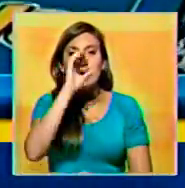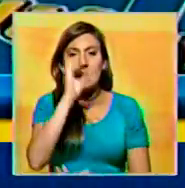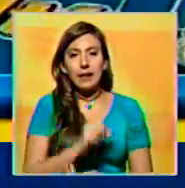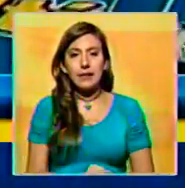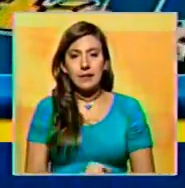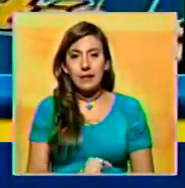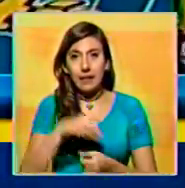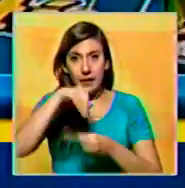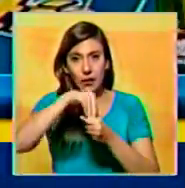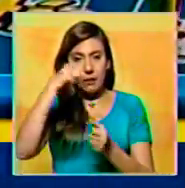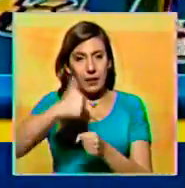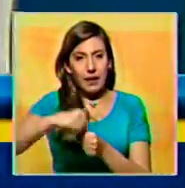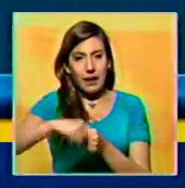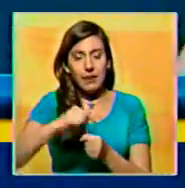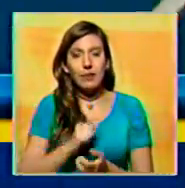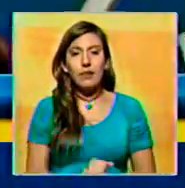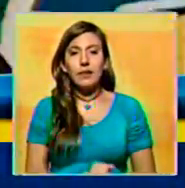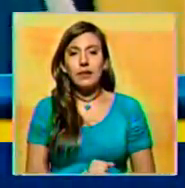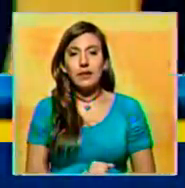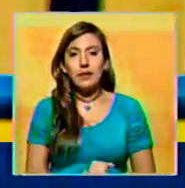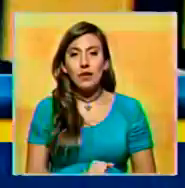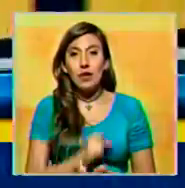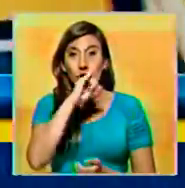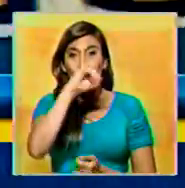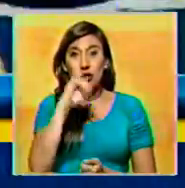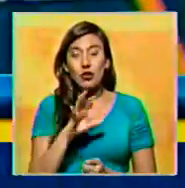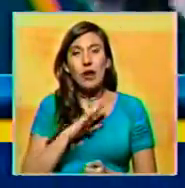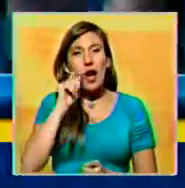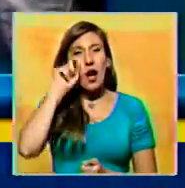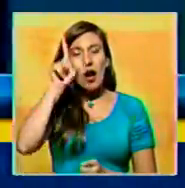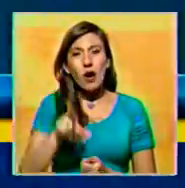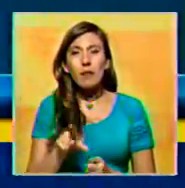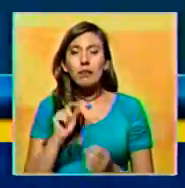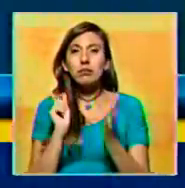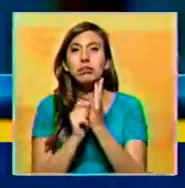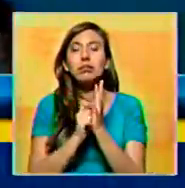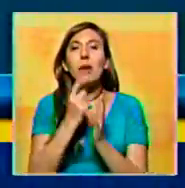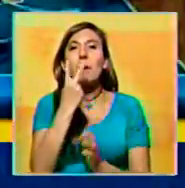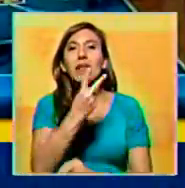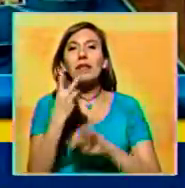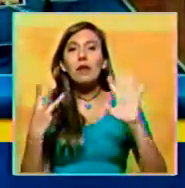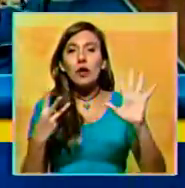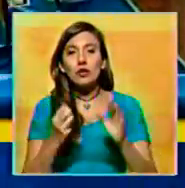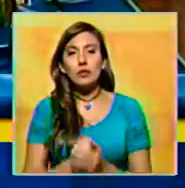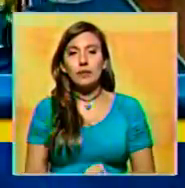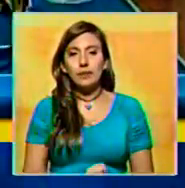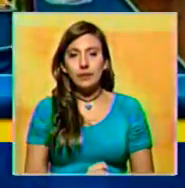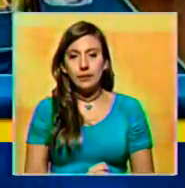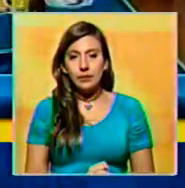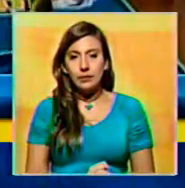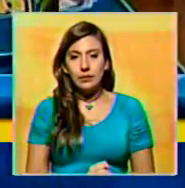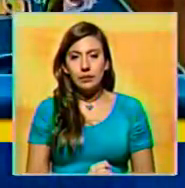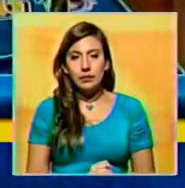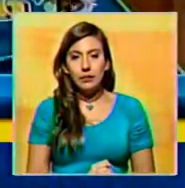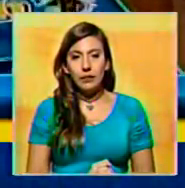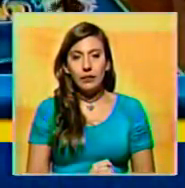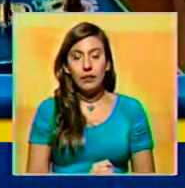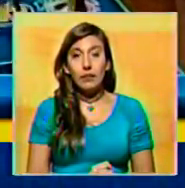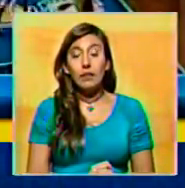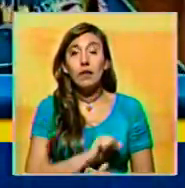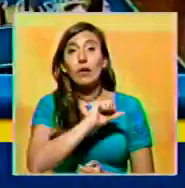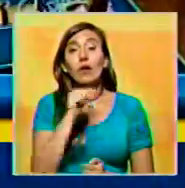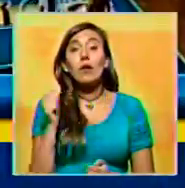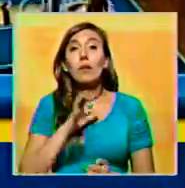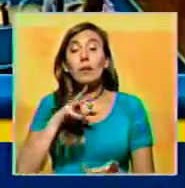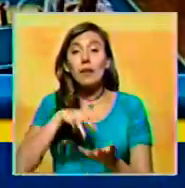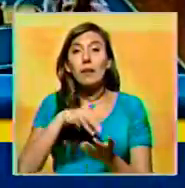ciudad de Maracaibo. La bujía ofensiva de los zulianos fue James Miller con 28 puntos, incluidos 7 triples. Por los Saurios, Christopher Lang marcó